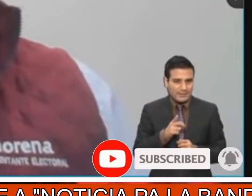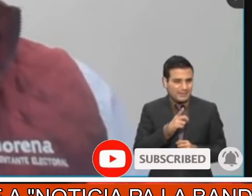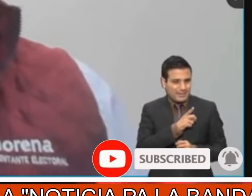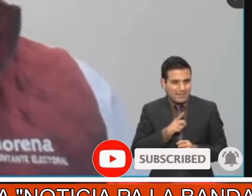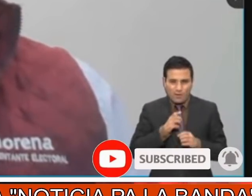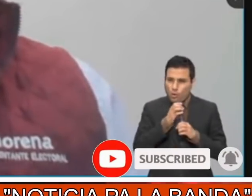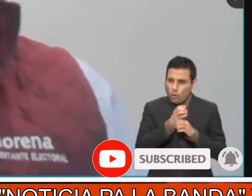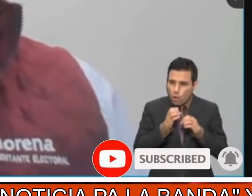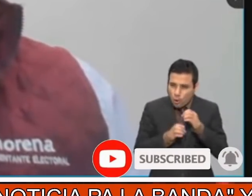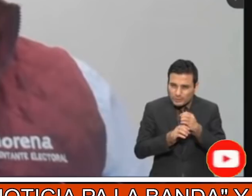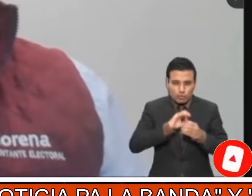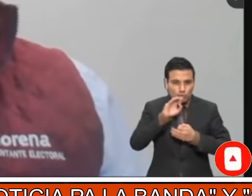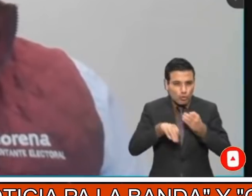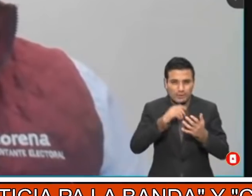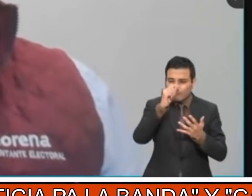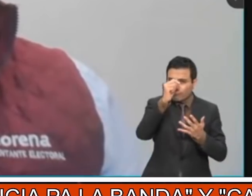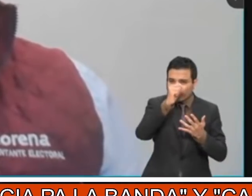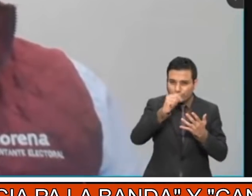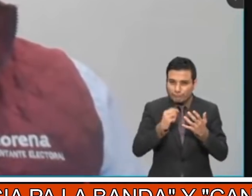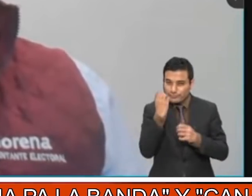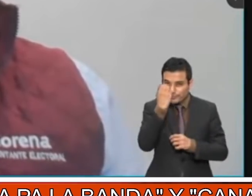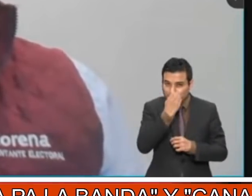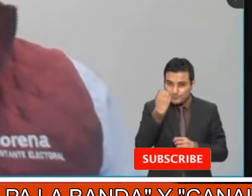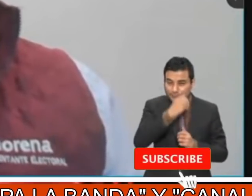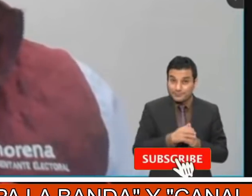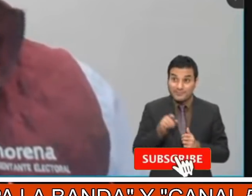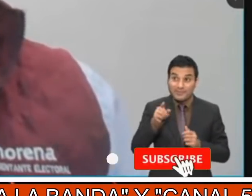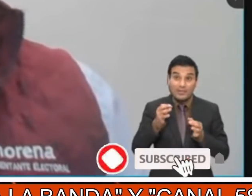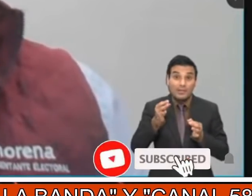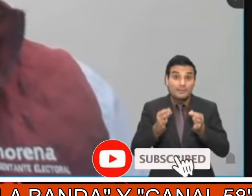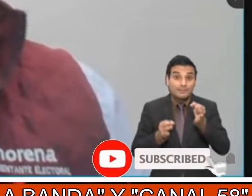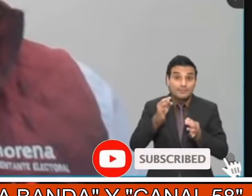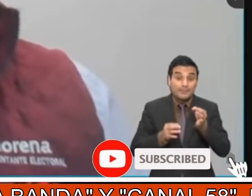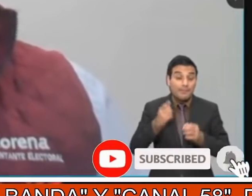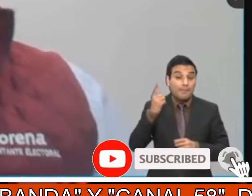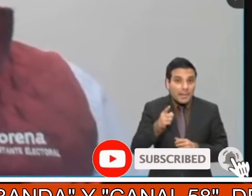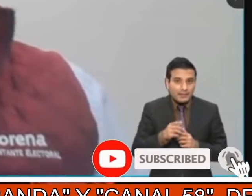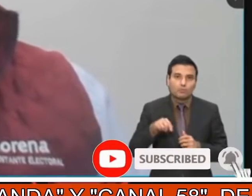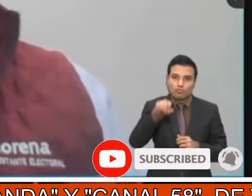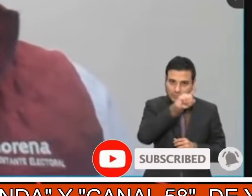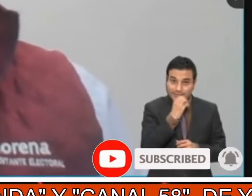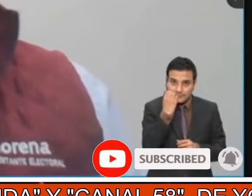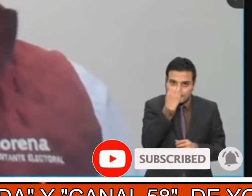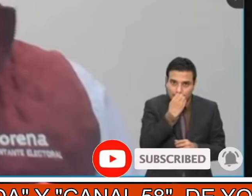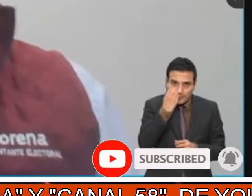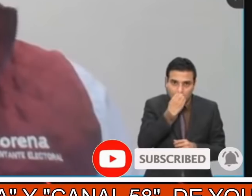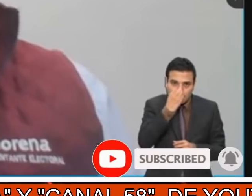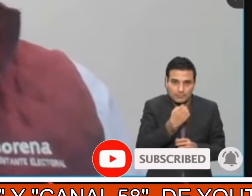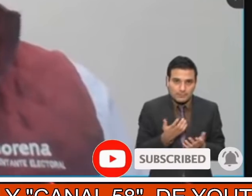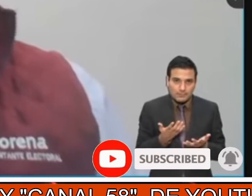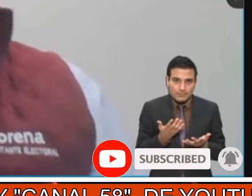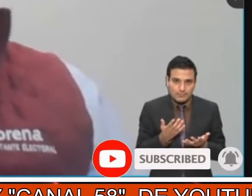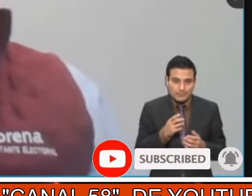específicos, que el margen que dio la sentencia en el Tribunal Electoral fue justamente para eso, para que ustedes hicieran